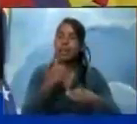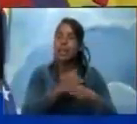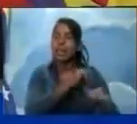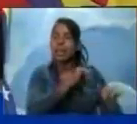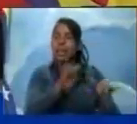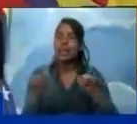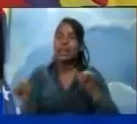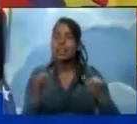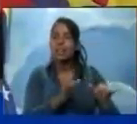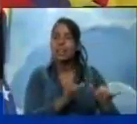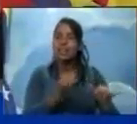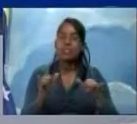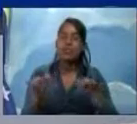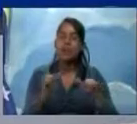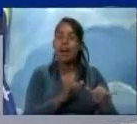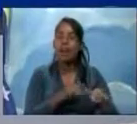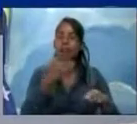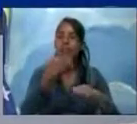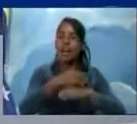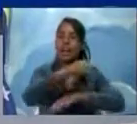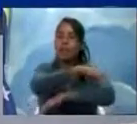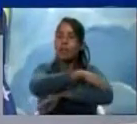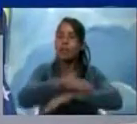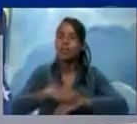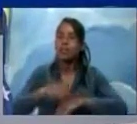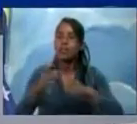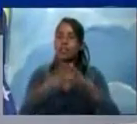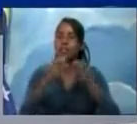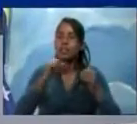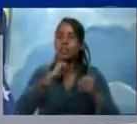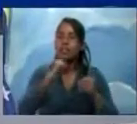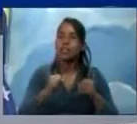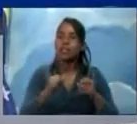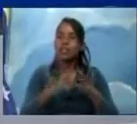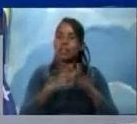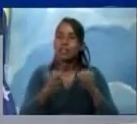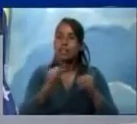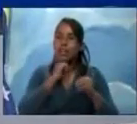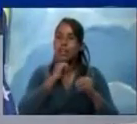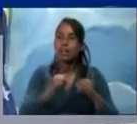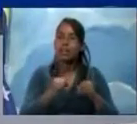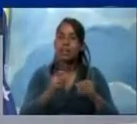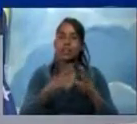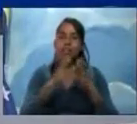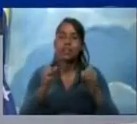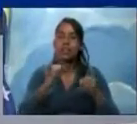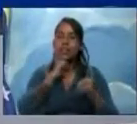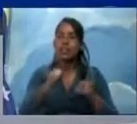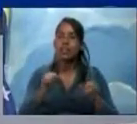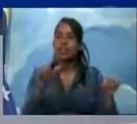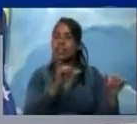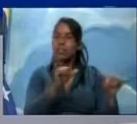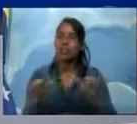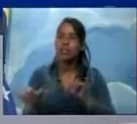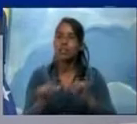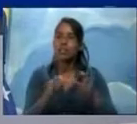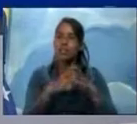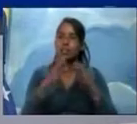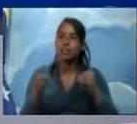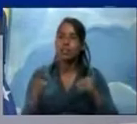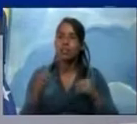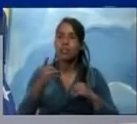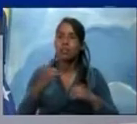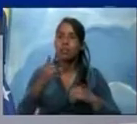allí, Maher? Semejante a la bestia que perece. Es semejante a la bestia que perece.